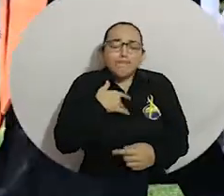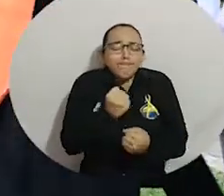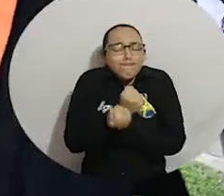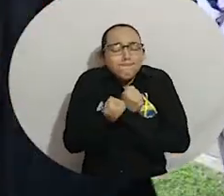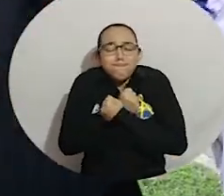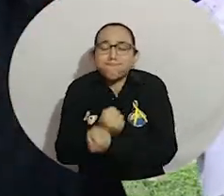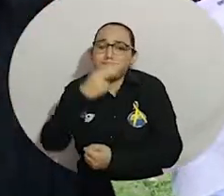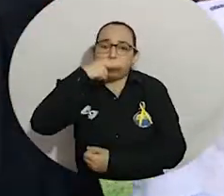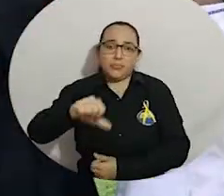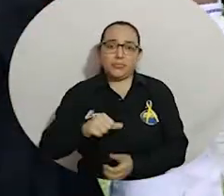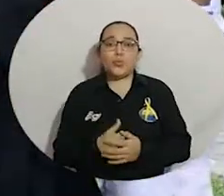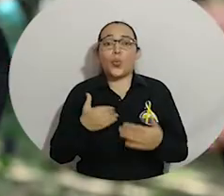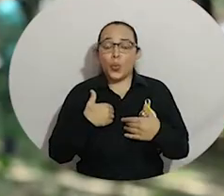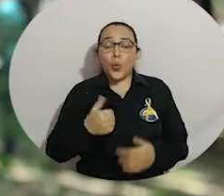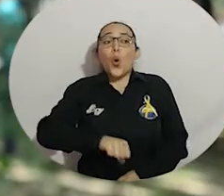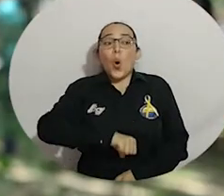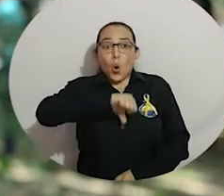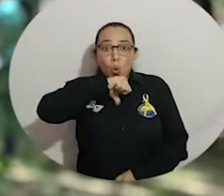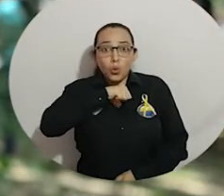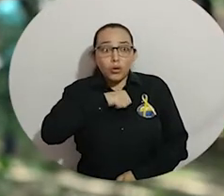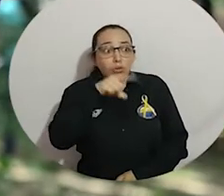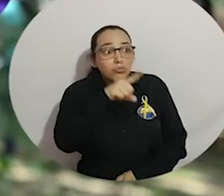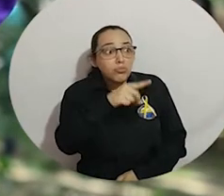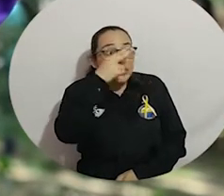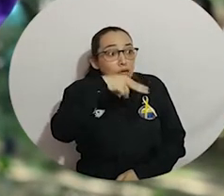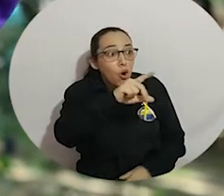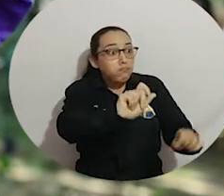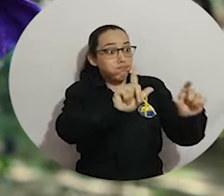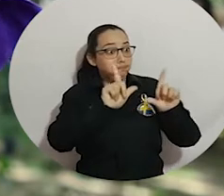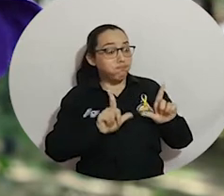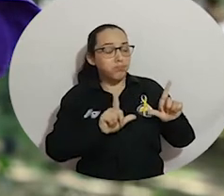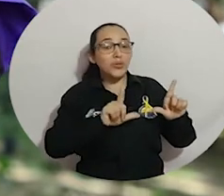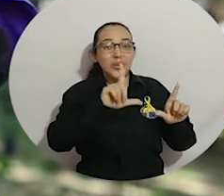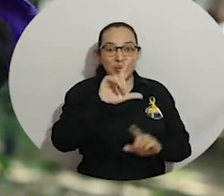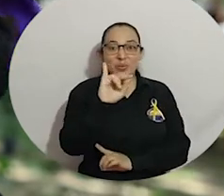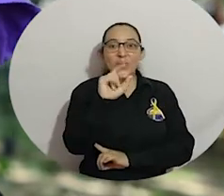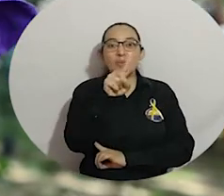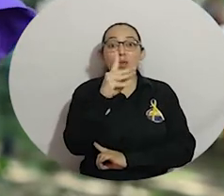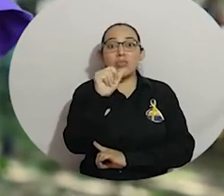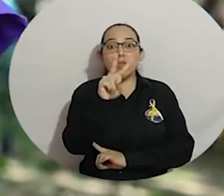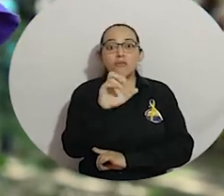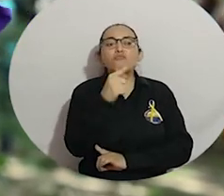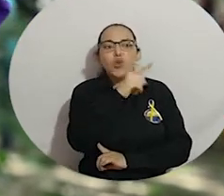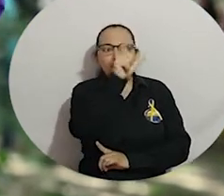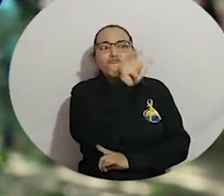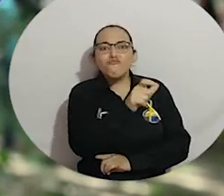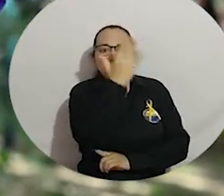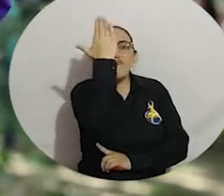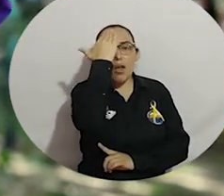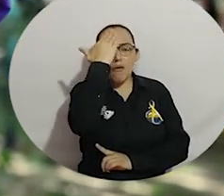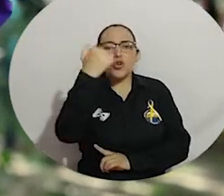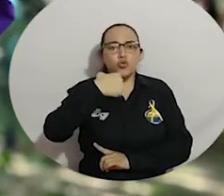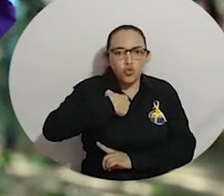papá. Te amamos mucho, hija. Muy orgullosa de obtener este logro de Luis David, ya que para